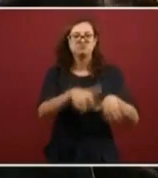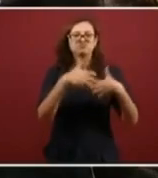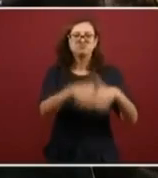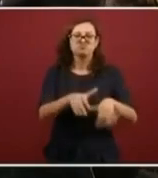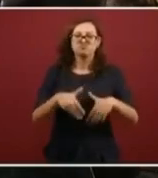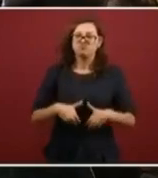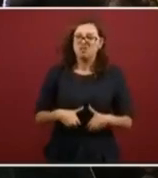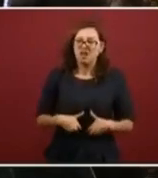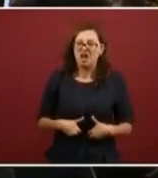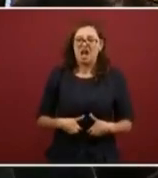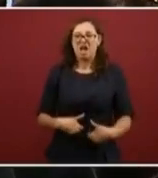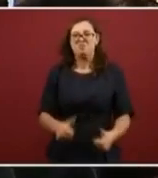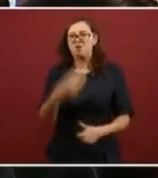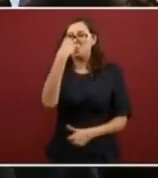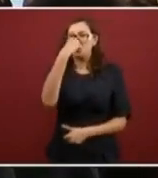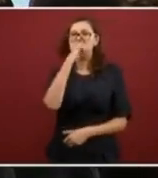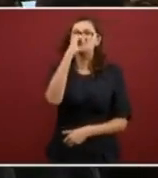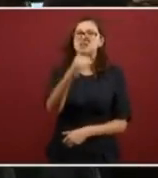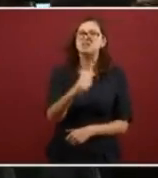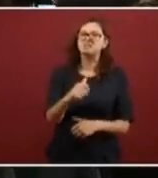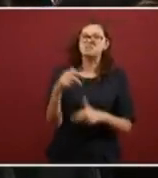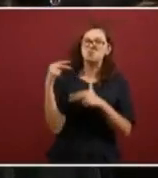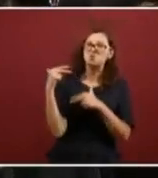diferencia con el sindicato.